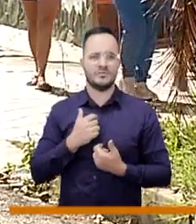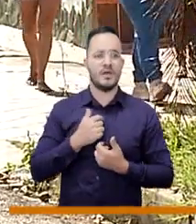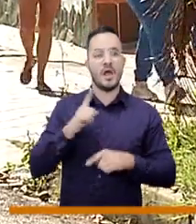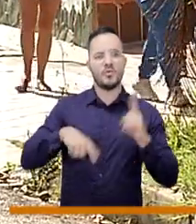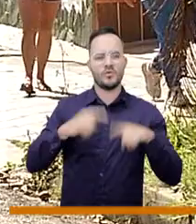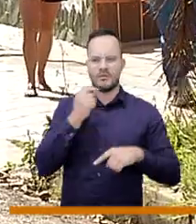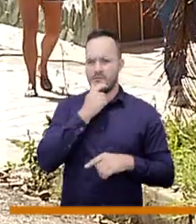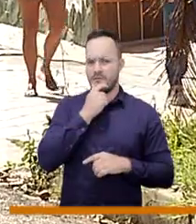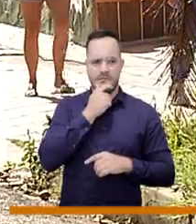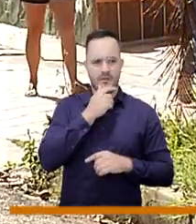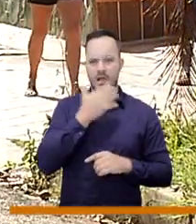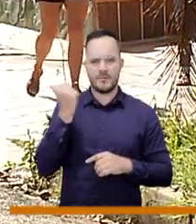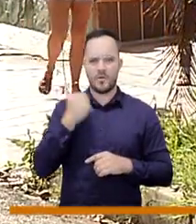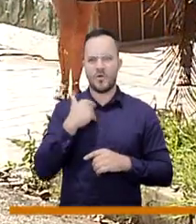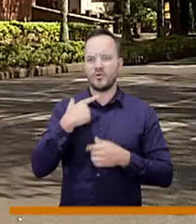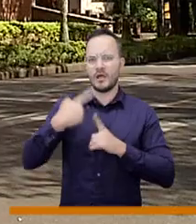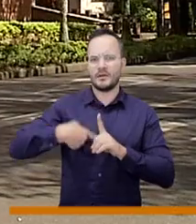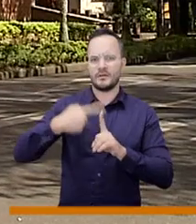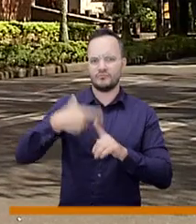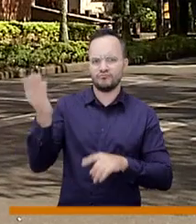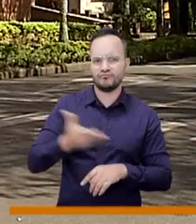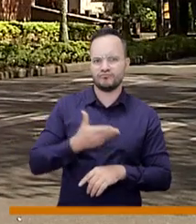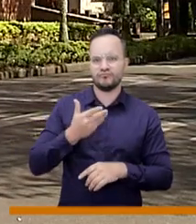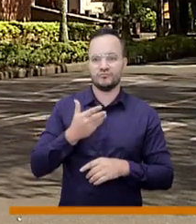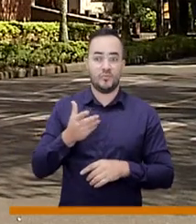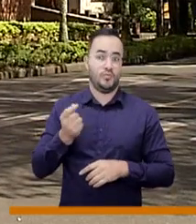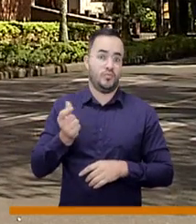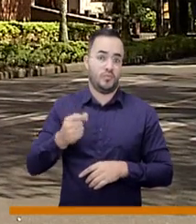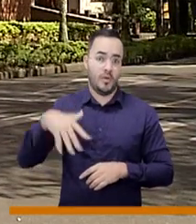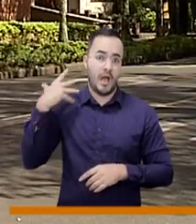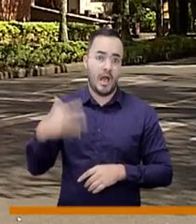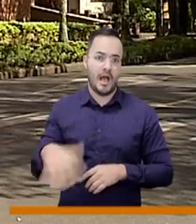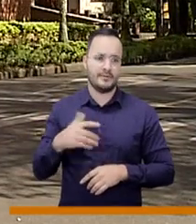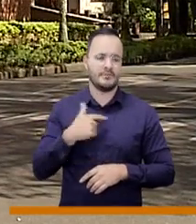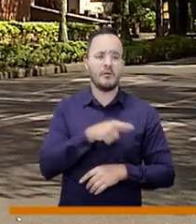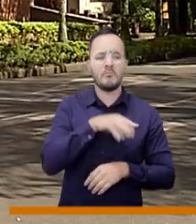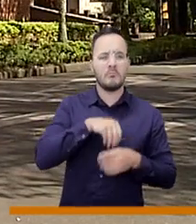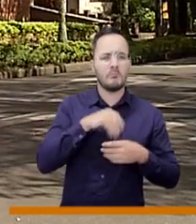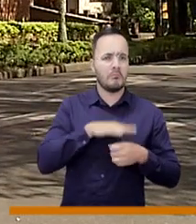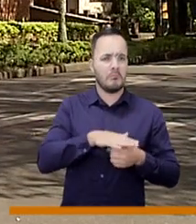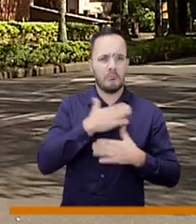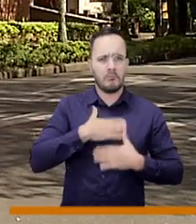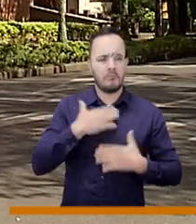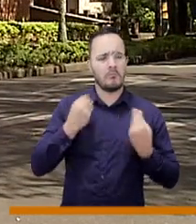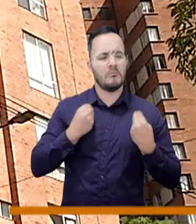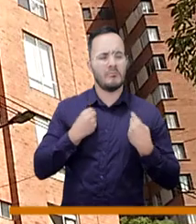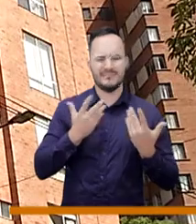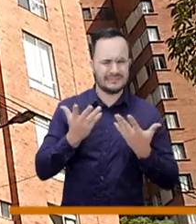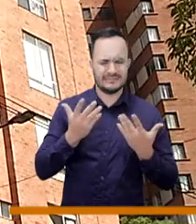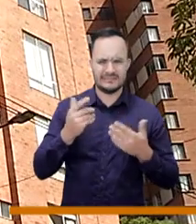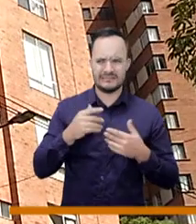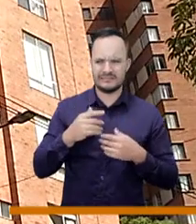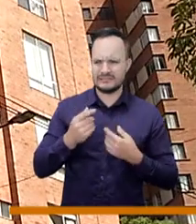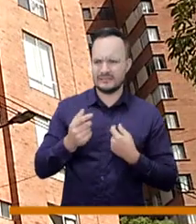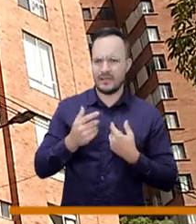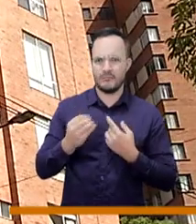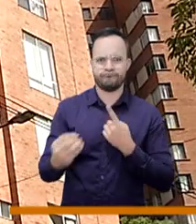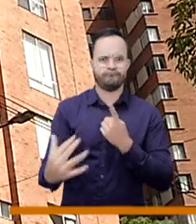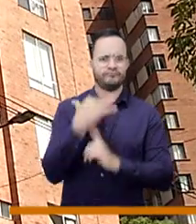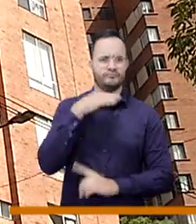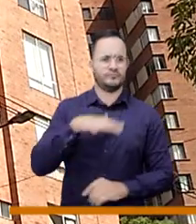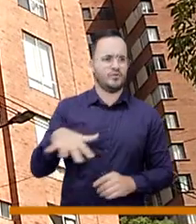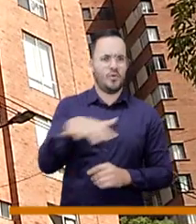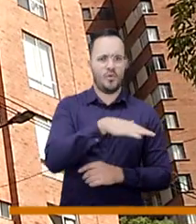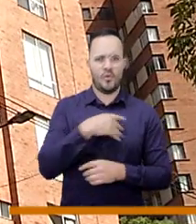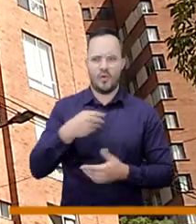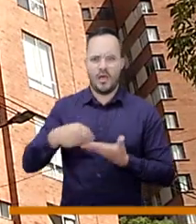vienen del exterior con un mayor poder adquisitivo, que han hecho que se encarezcan los arriendos, que algunas zonas de la ciudad sean un poco